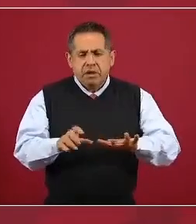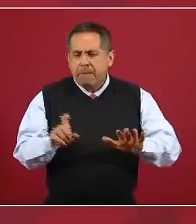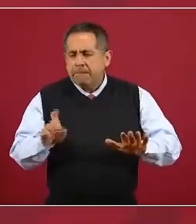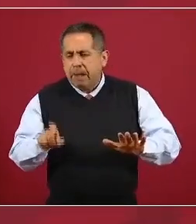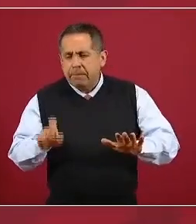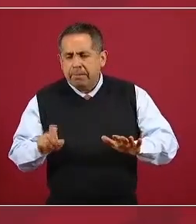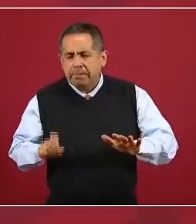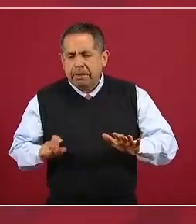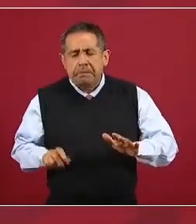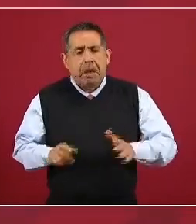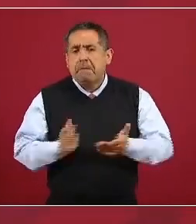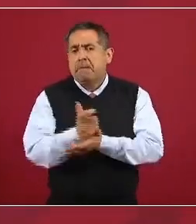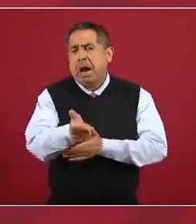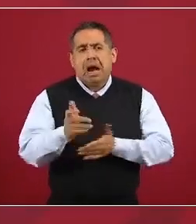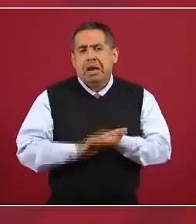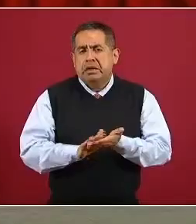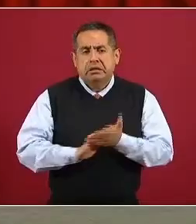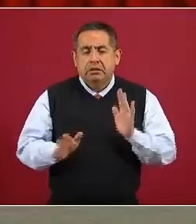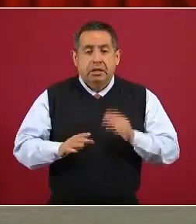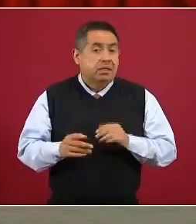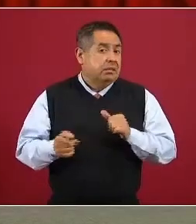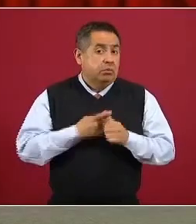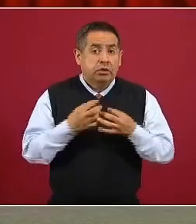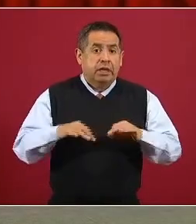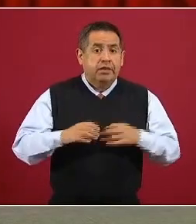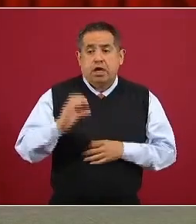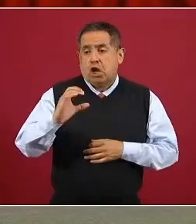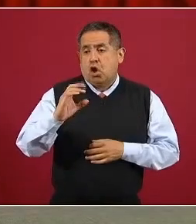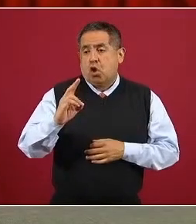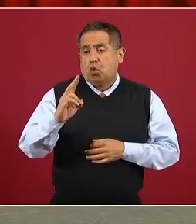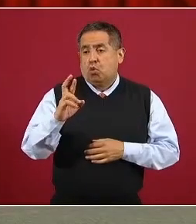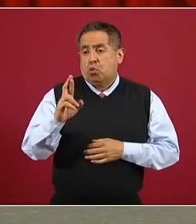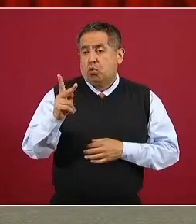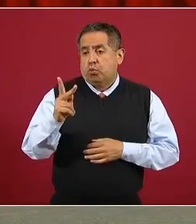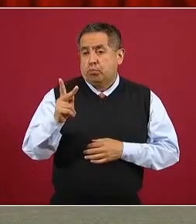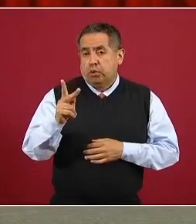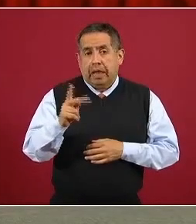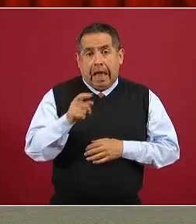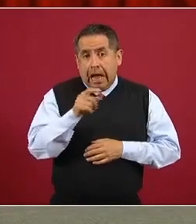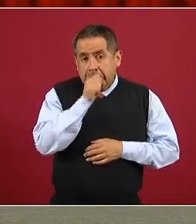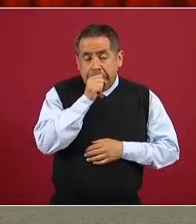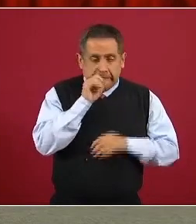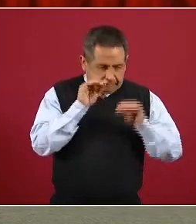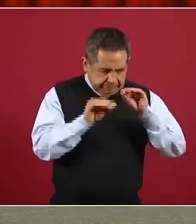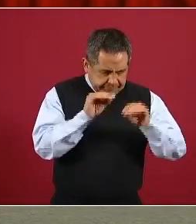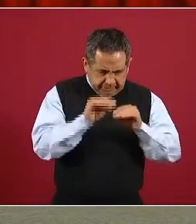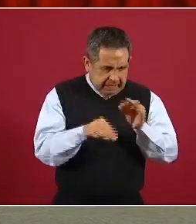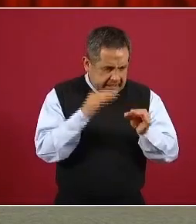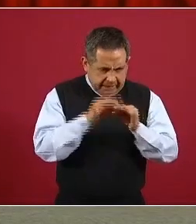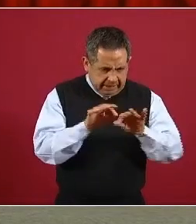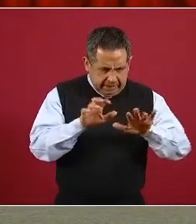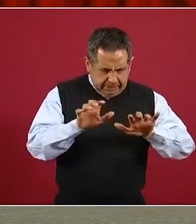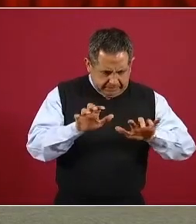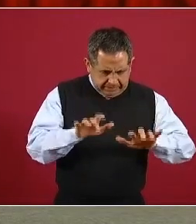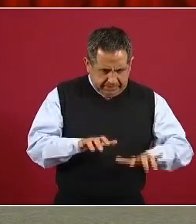es tener su CURP a la mano, porque se las van a pedir en la línea de captura, llenan la línea de captura, van a una